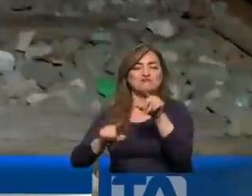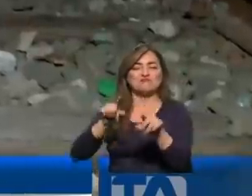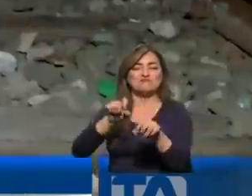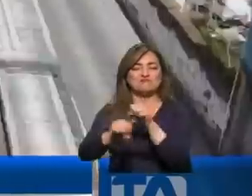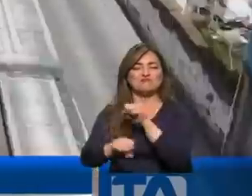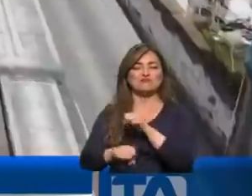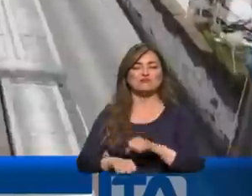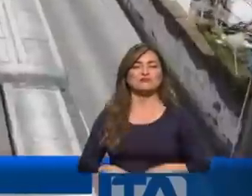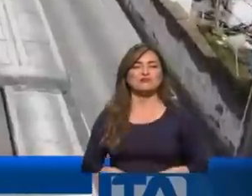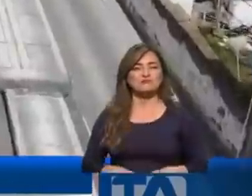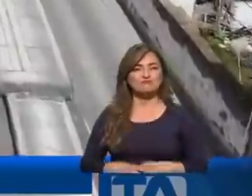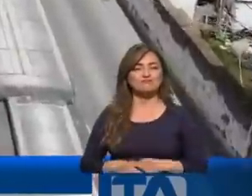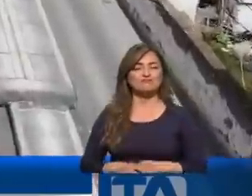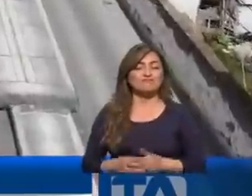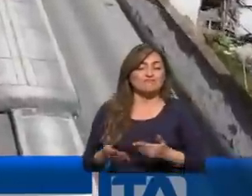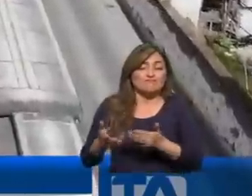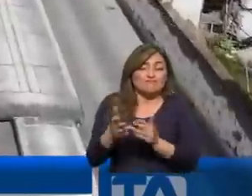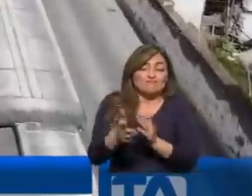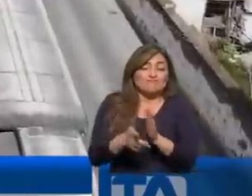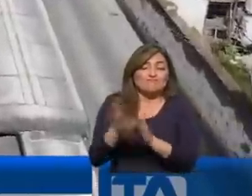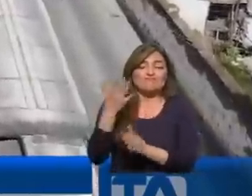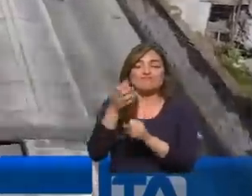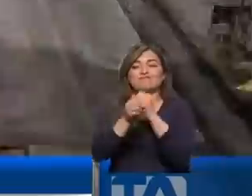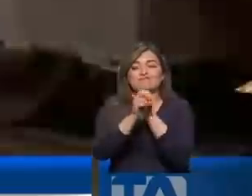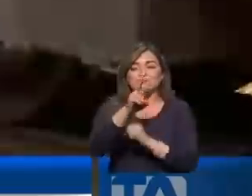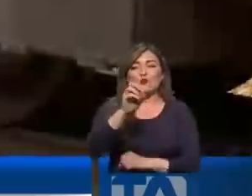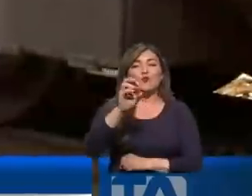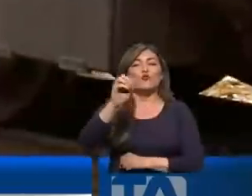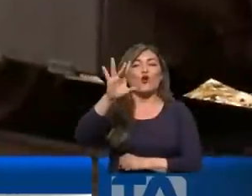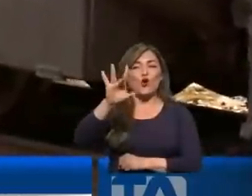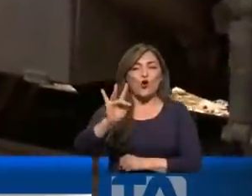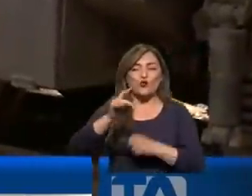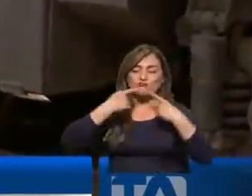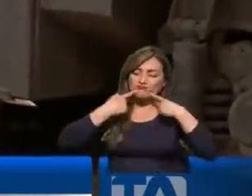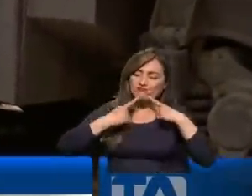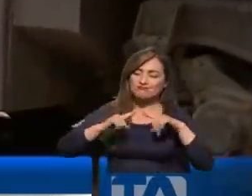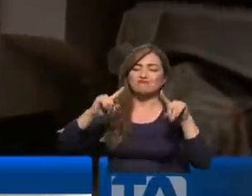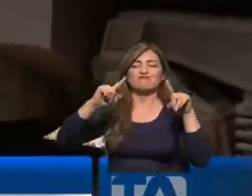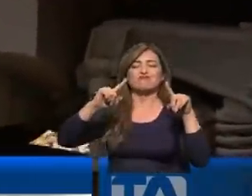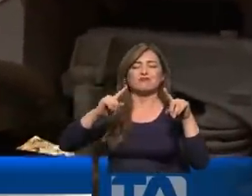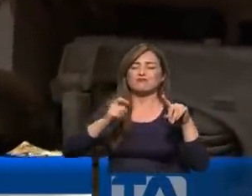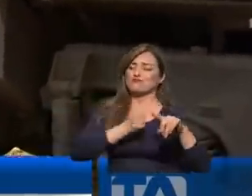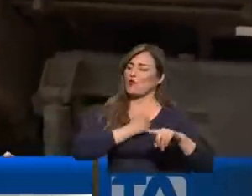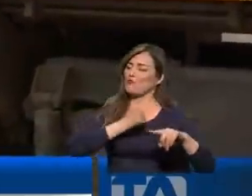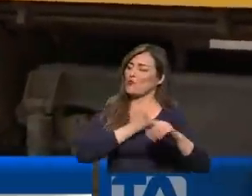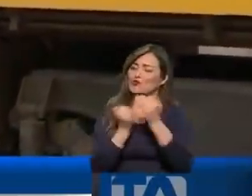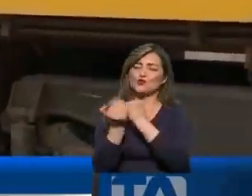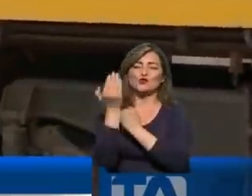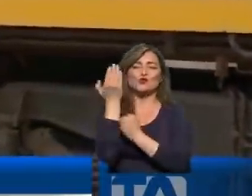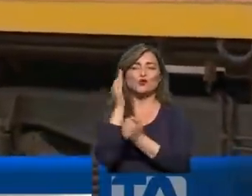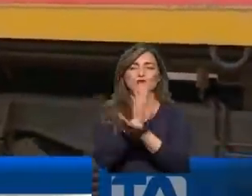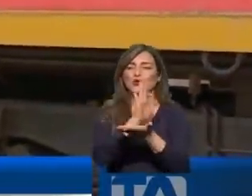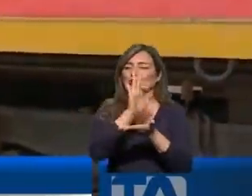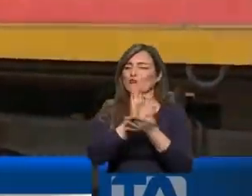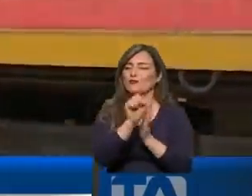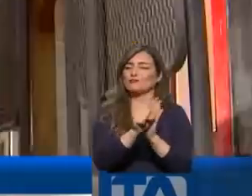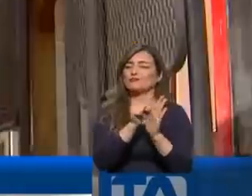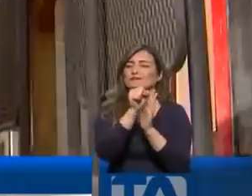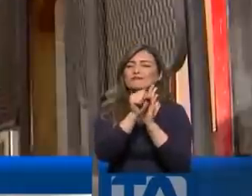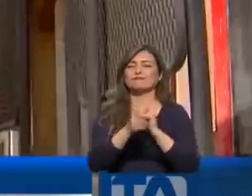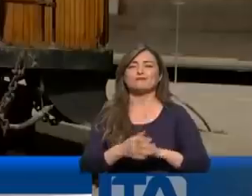han destrozado. Es así como ha quedado un tren que en 2008 fue declarado monumento civil y patrimonio histórico, testimonial y